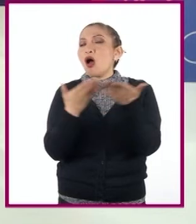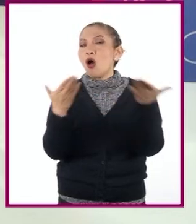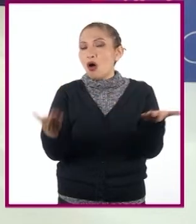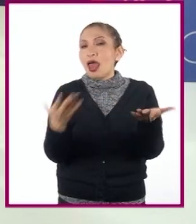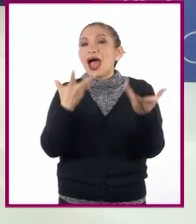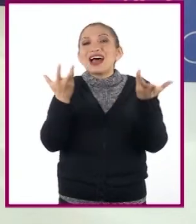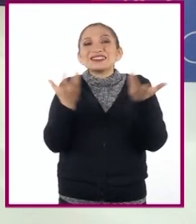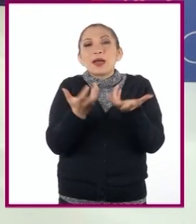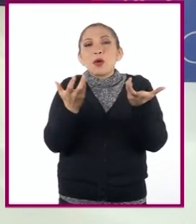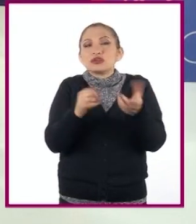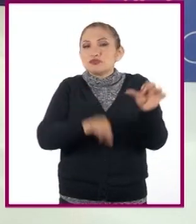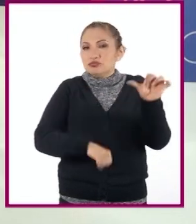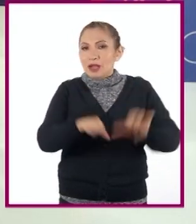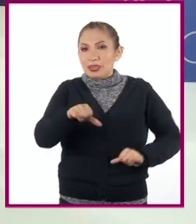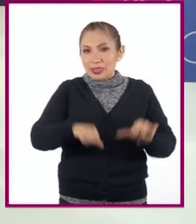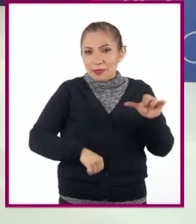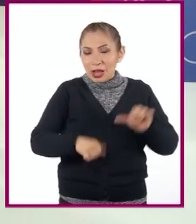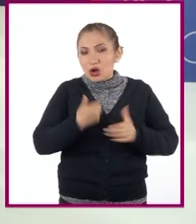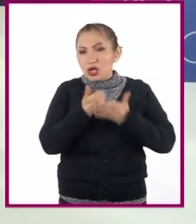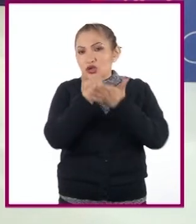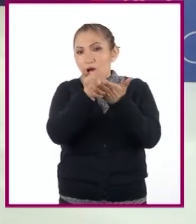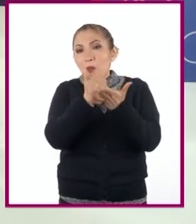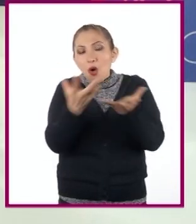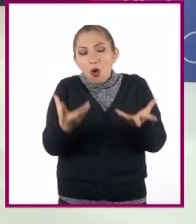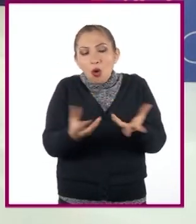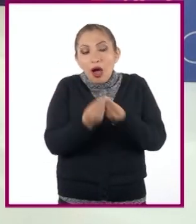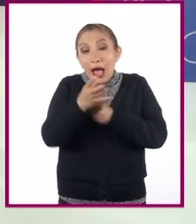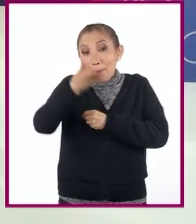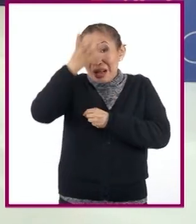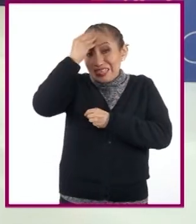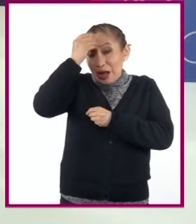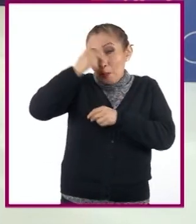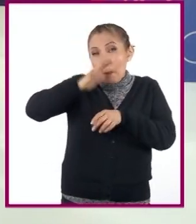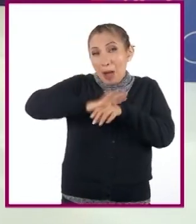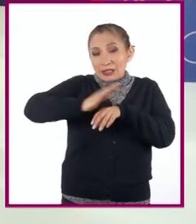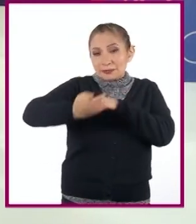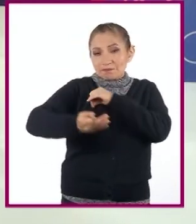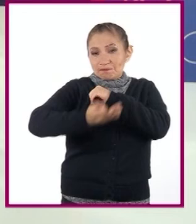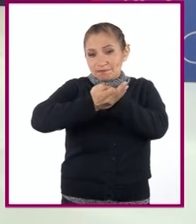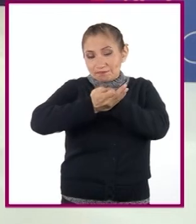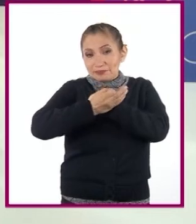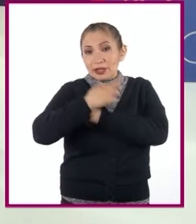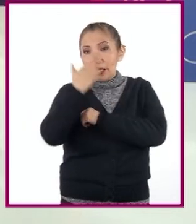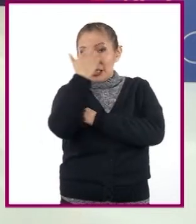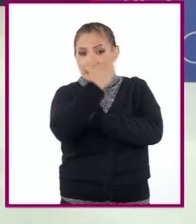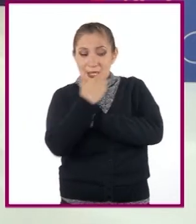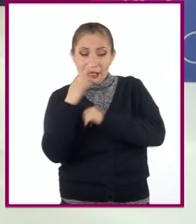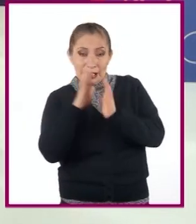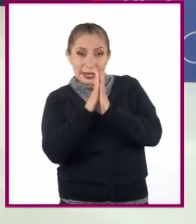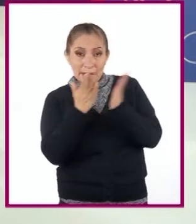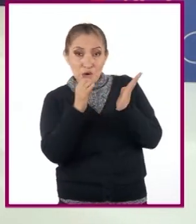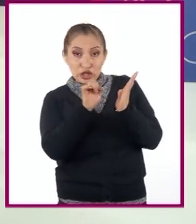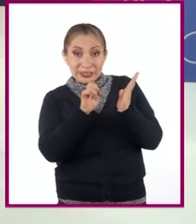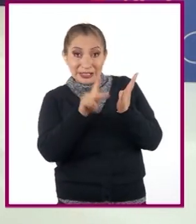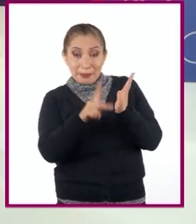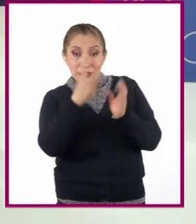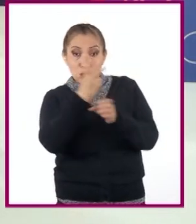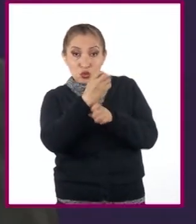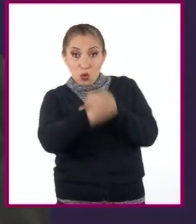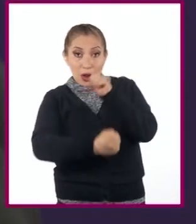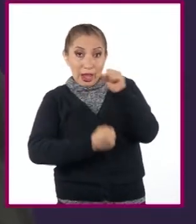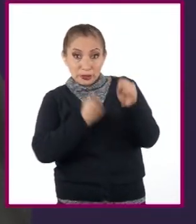si realizamos una actividad que nos permita recuperar nuestro aprendizaje? Revisemos nuestro libro de lengua materna de segundo